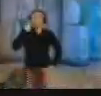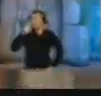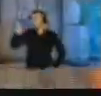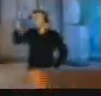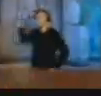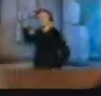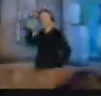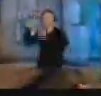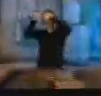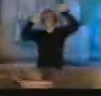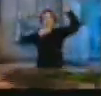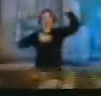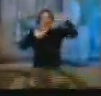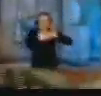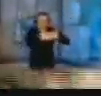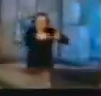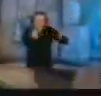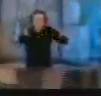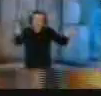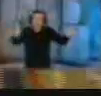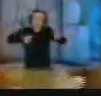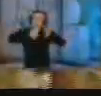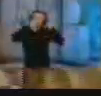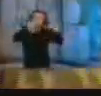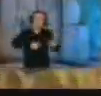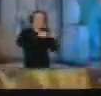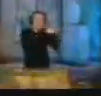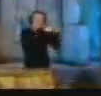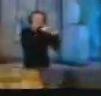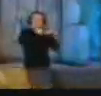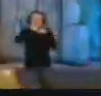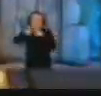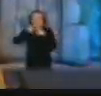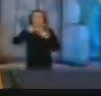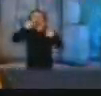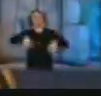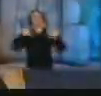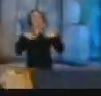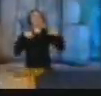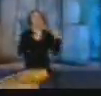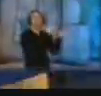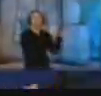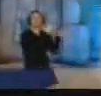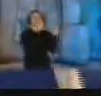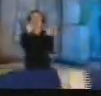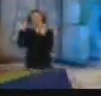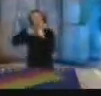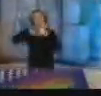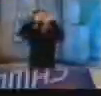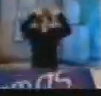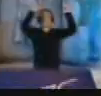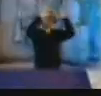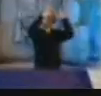tienda abierta, siempre dando caña y también alegría. Nos vendemos como una gran empresa,